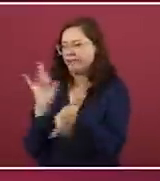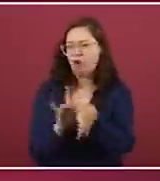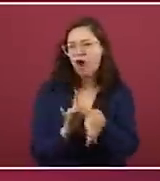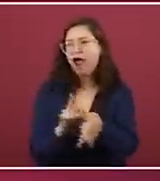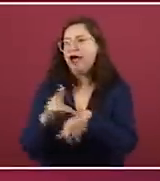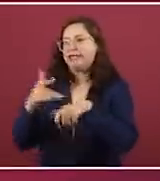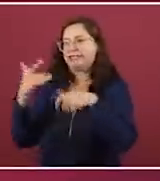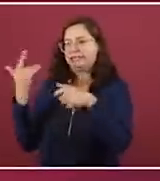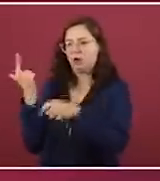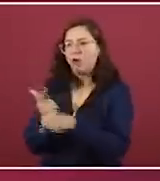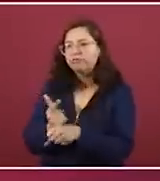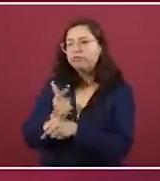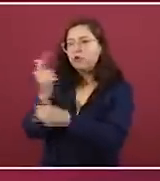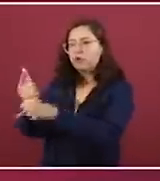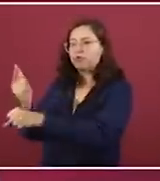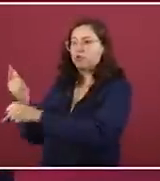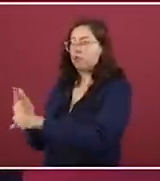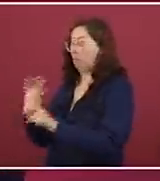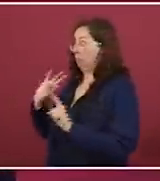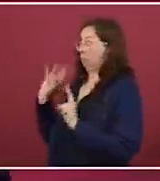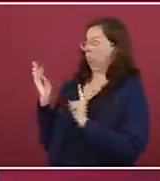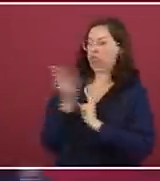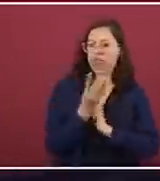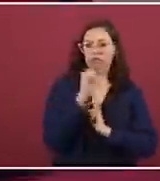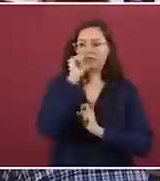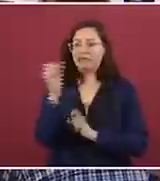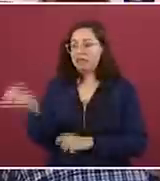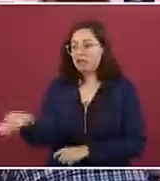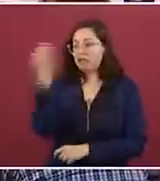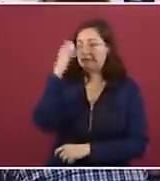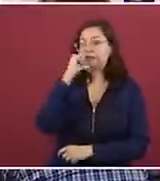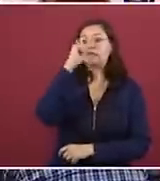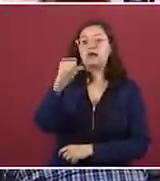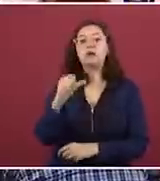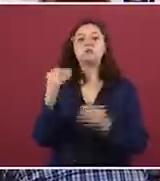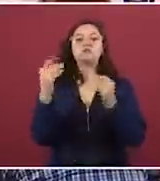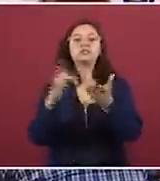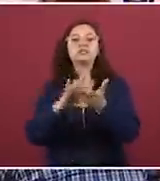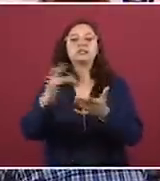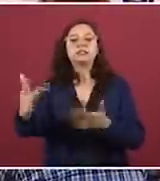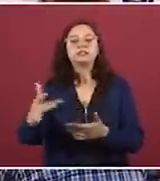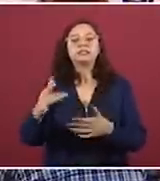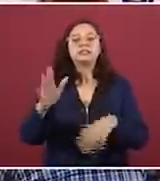queriendo engañar. Muchas gracias. Miren lo de Minatitlán,